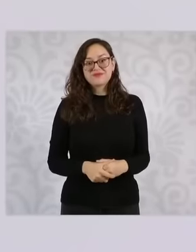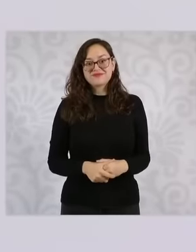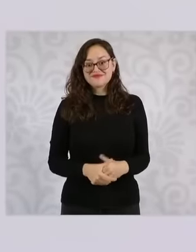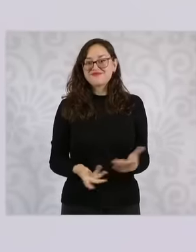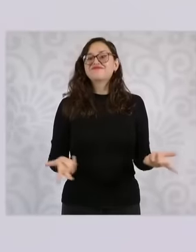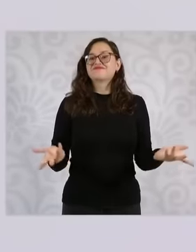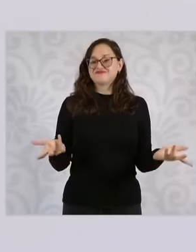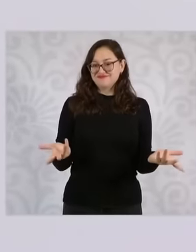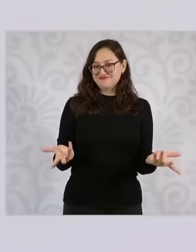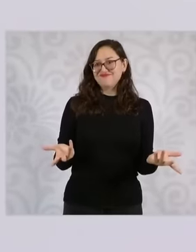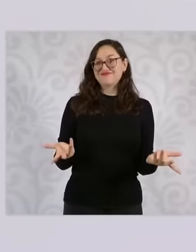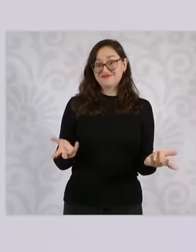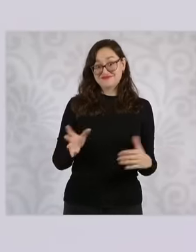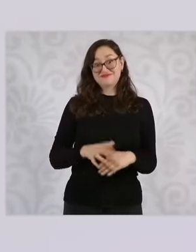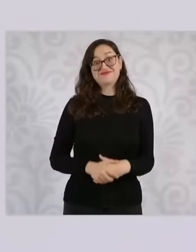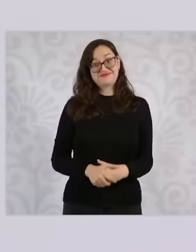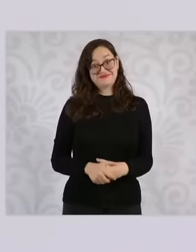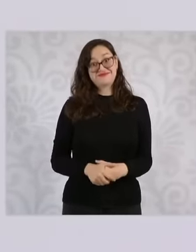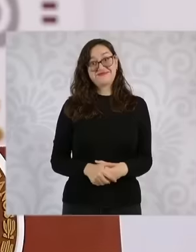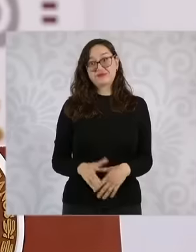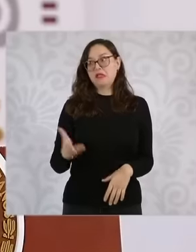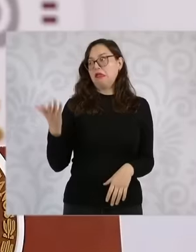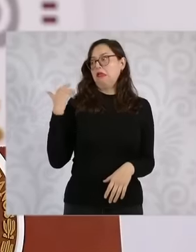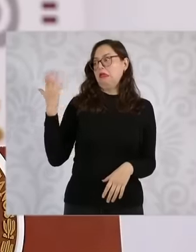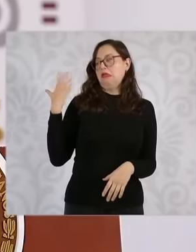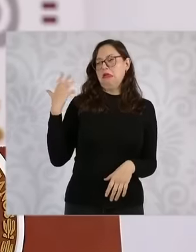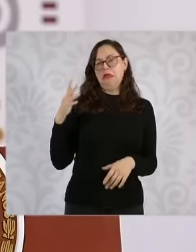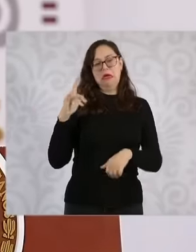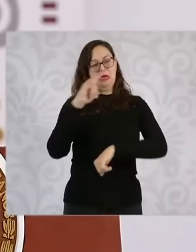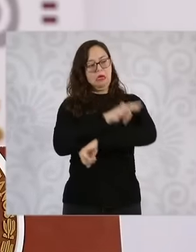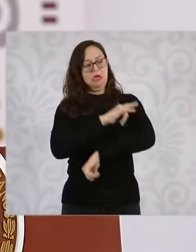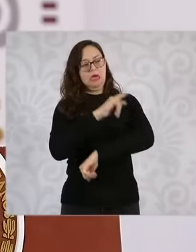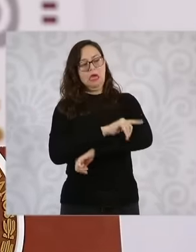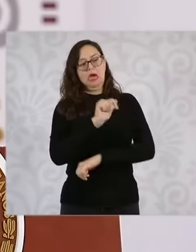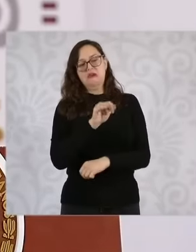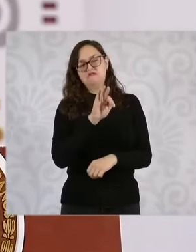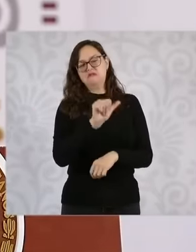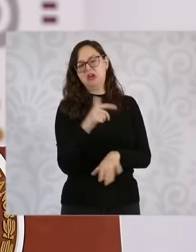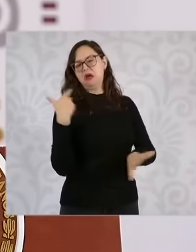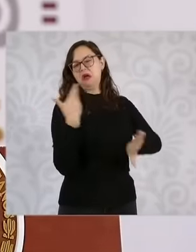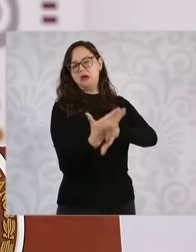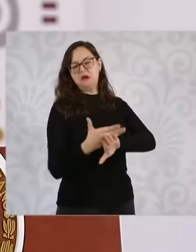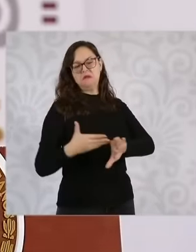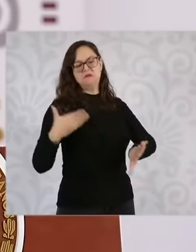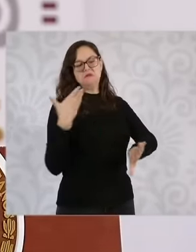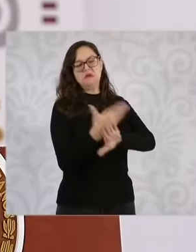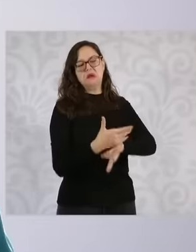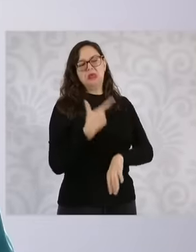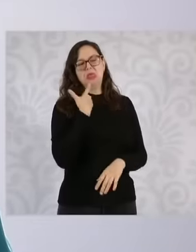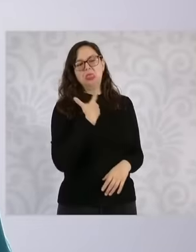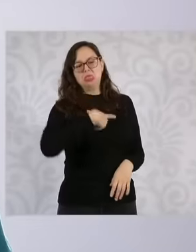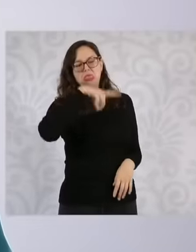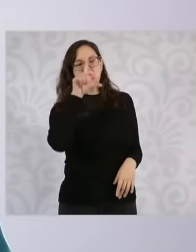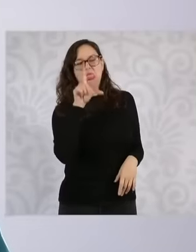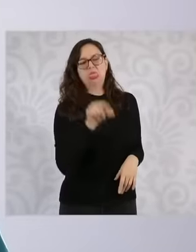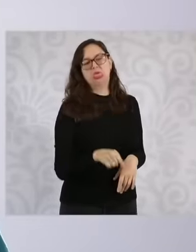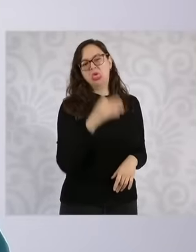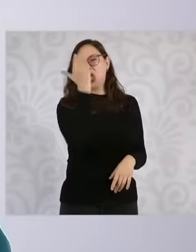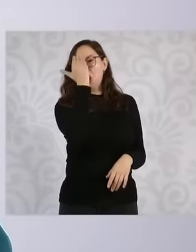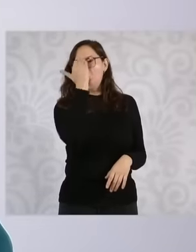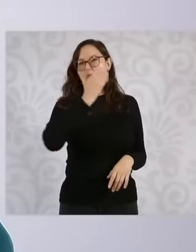¿no? Tanto que decían del Felipe Ángeles, del AIFA, que